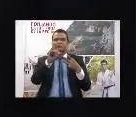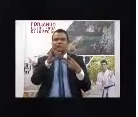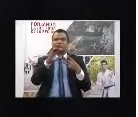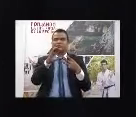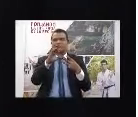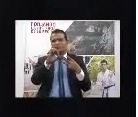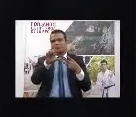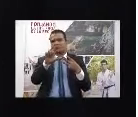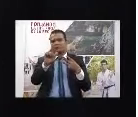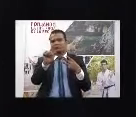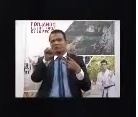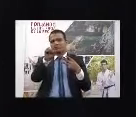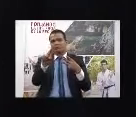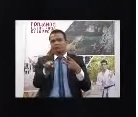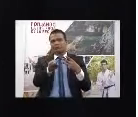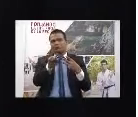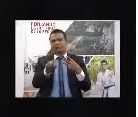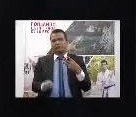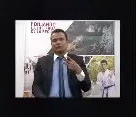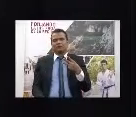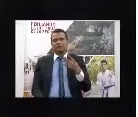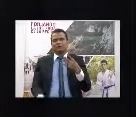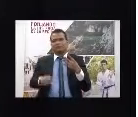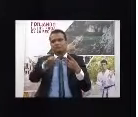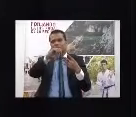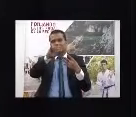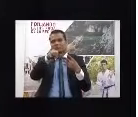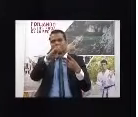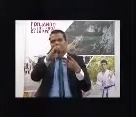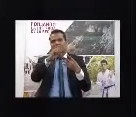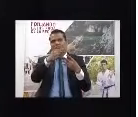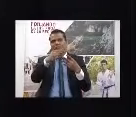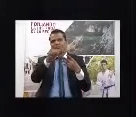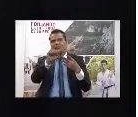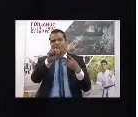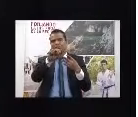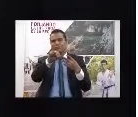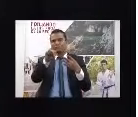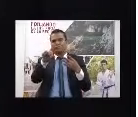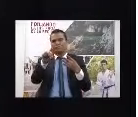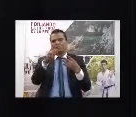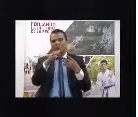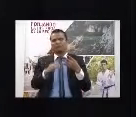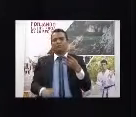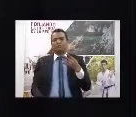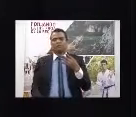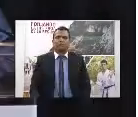Nicolás Ruiz Lozano, Joan Sebastián Tobar Ávila.